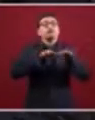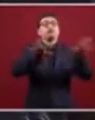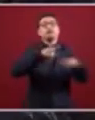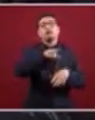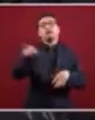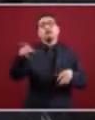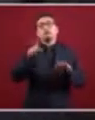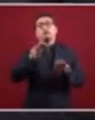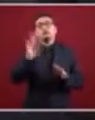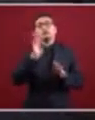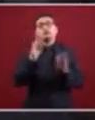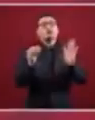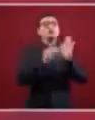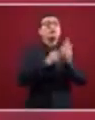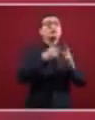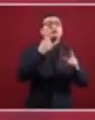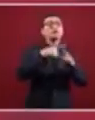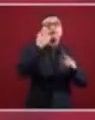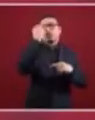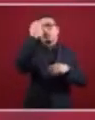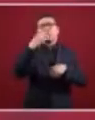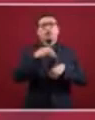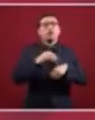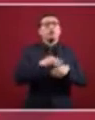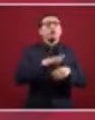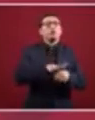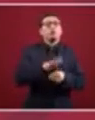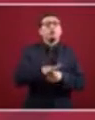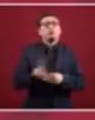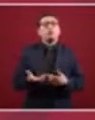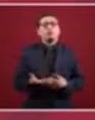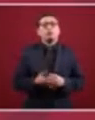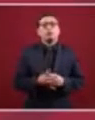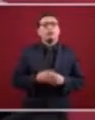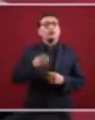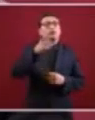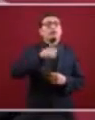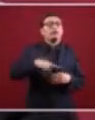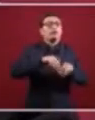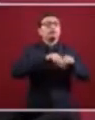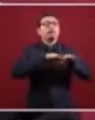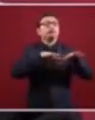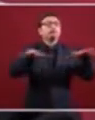ellos, y la interpretación que se les dio en los medios,